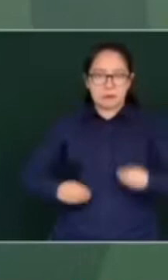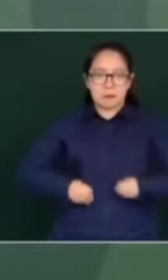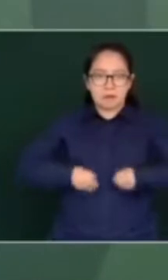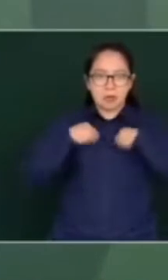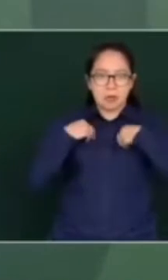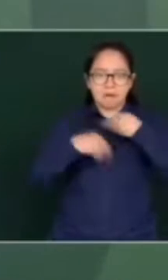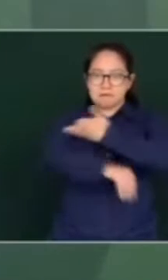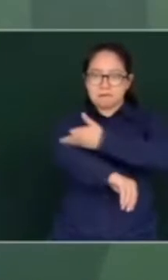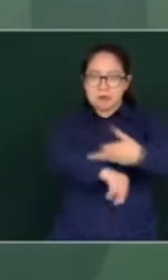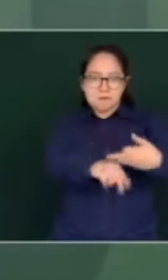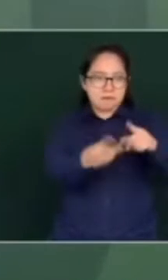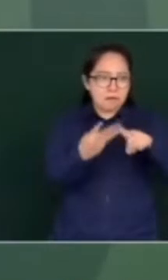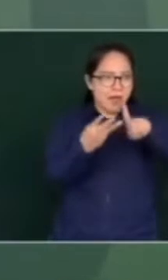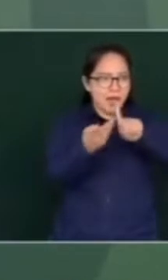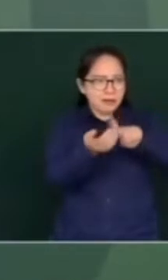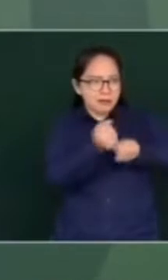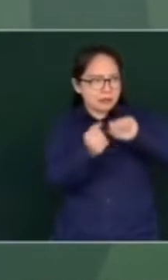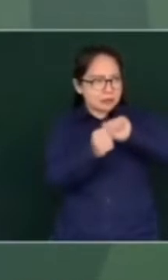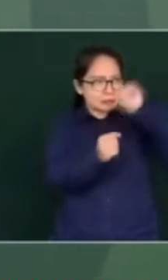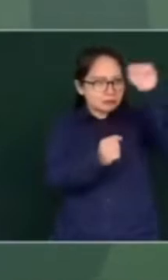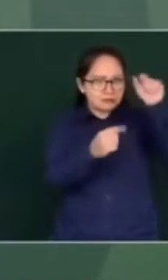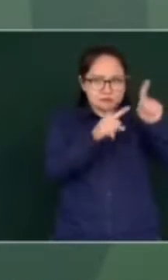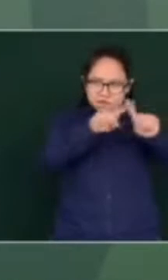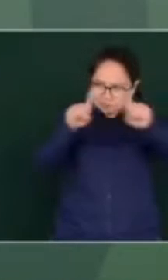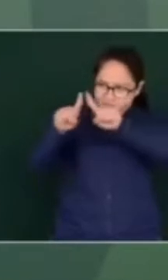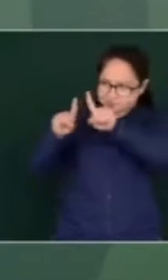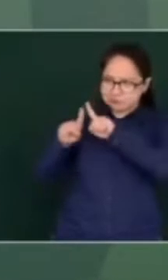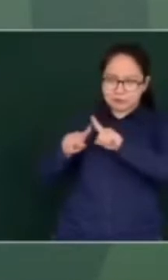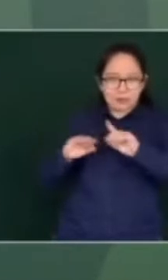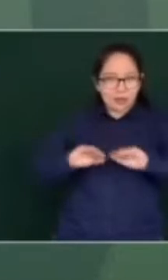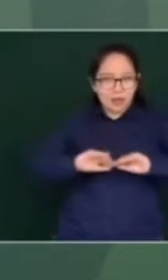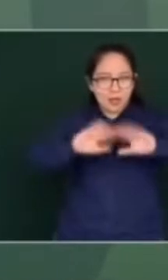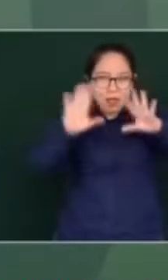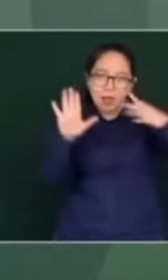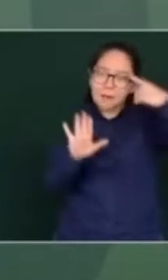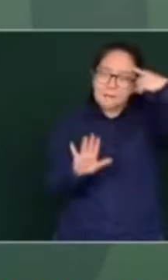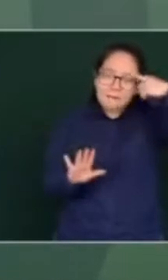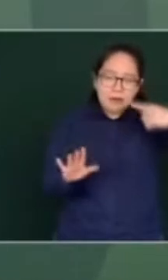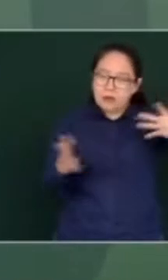Desde luego, la democracia para tener